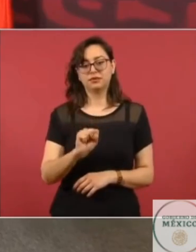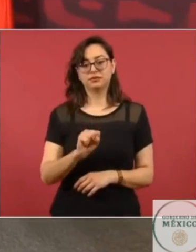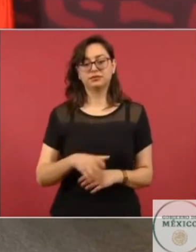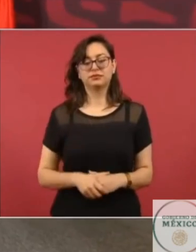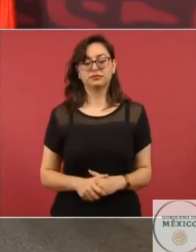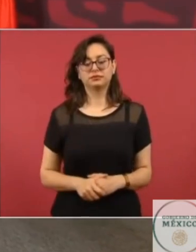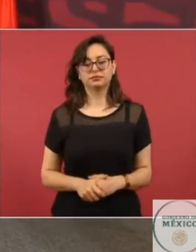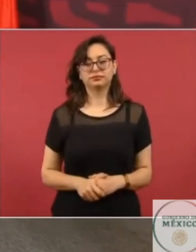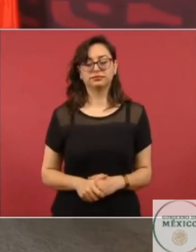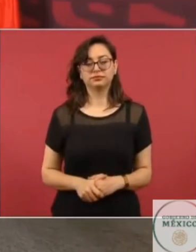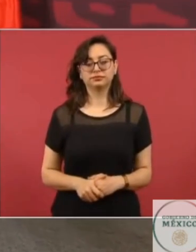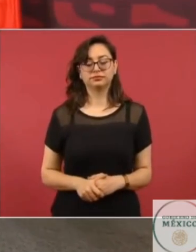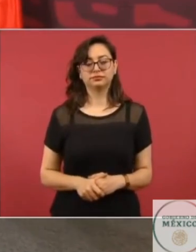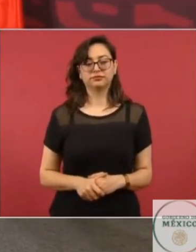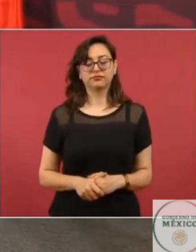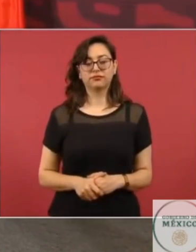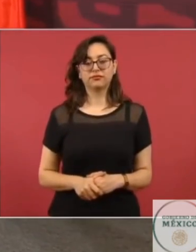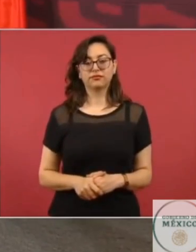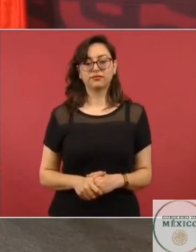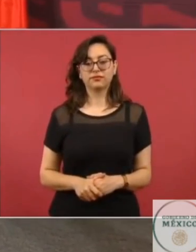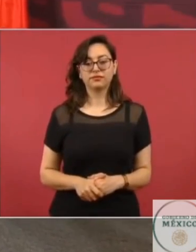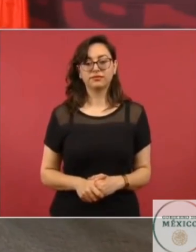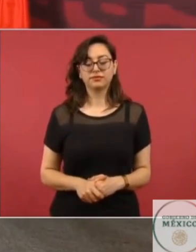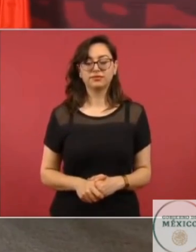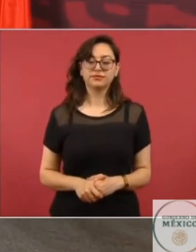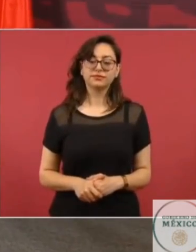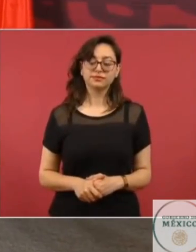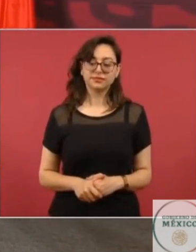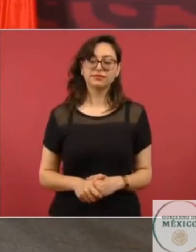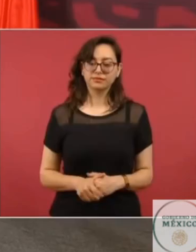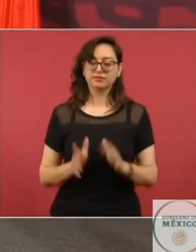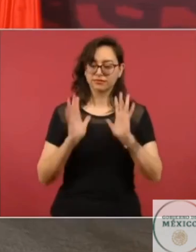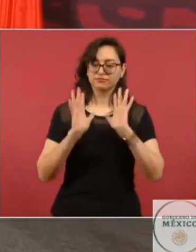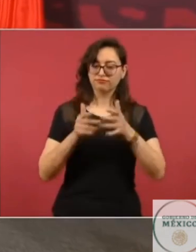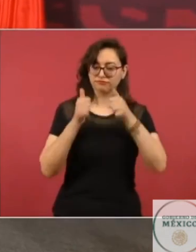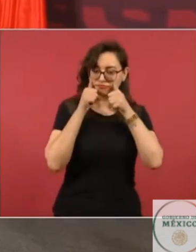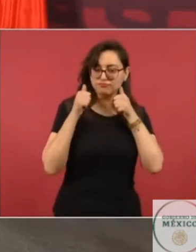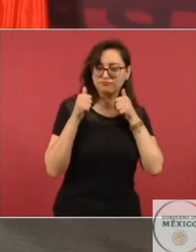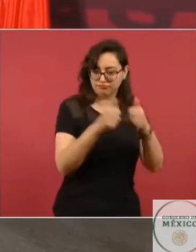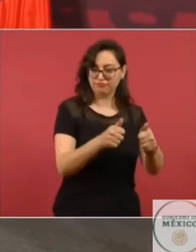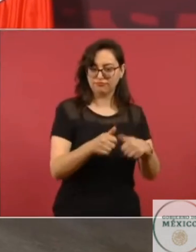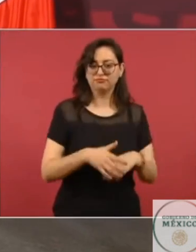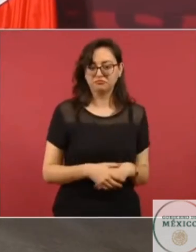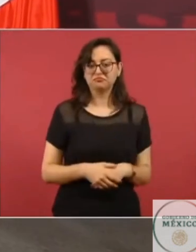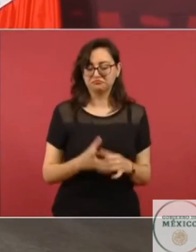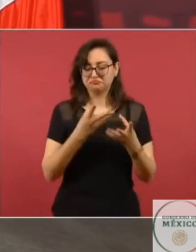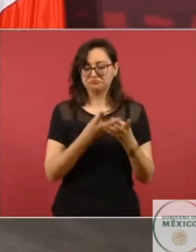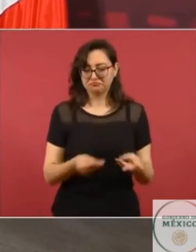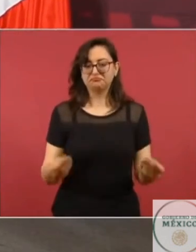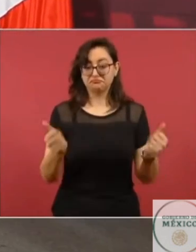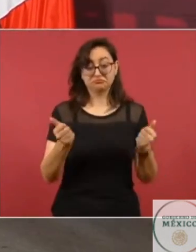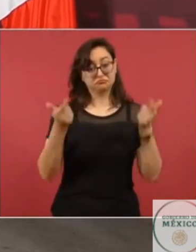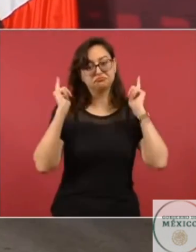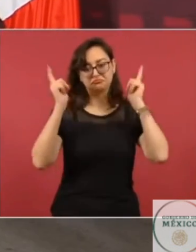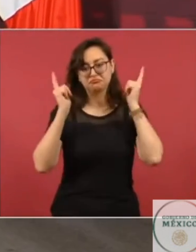Quiere una recompensa de $50,000 por esta. Sí, pero ya se está atendiendo, ya yo creo que se va a resolver. Eso